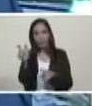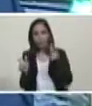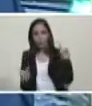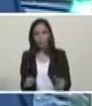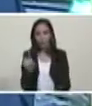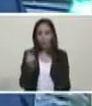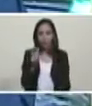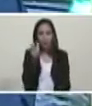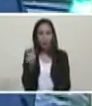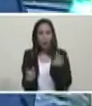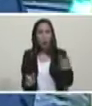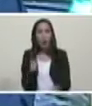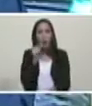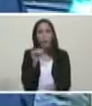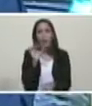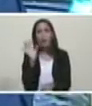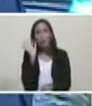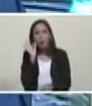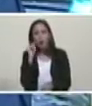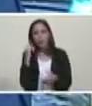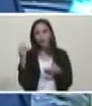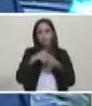sin intervención de nadie en el mundo.